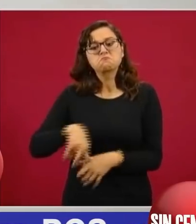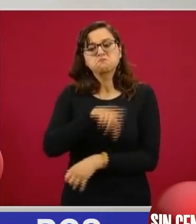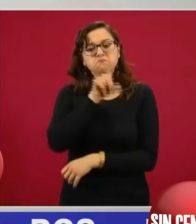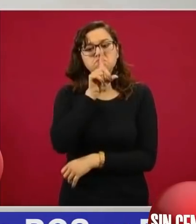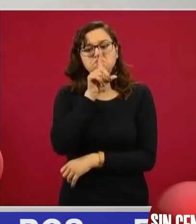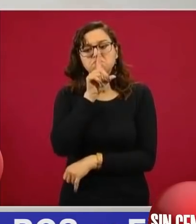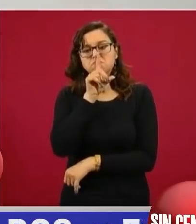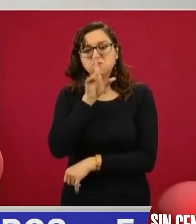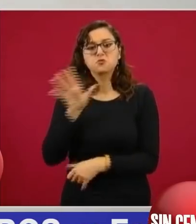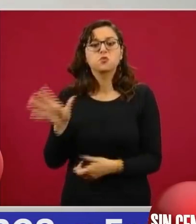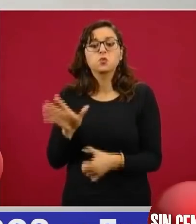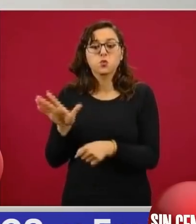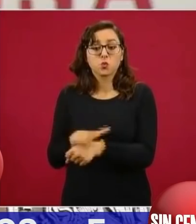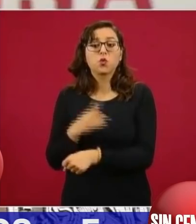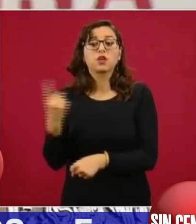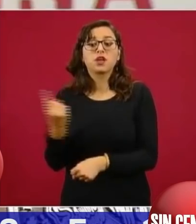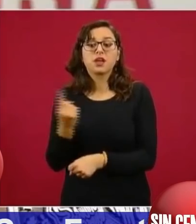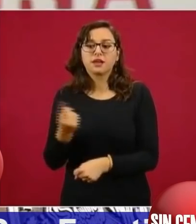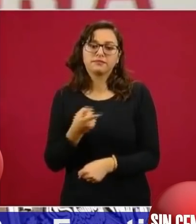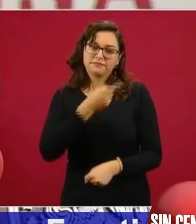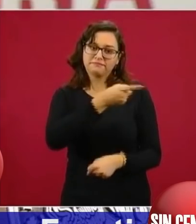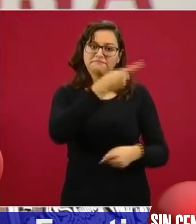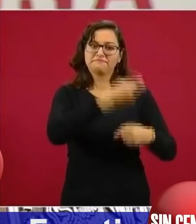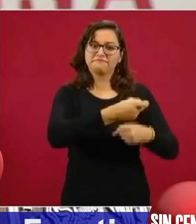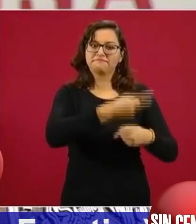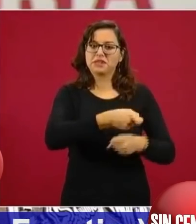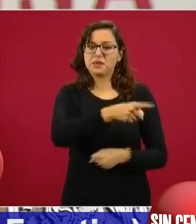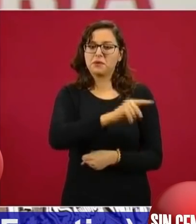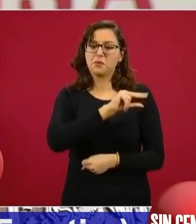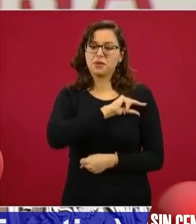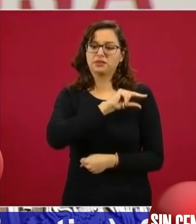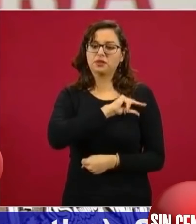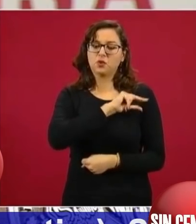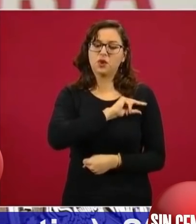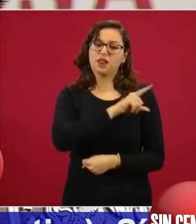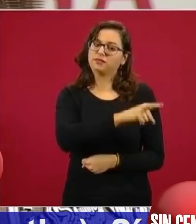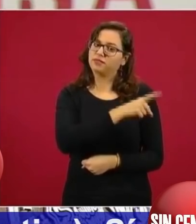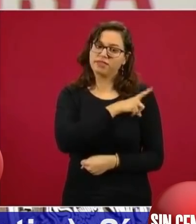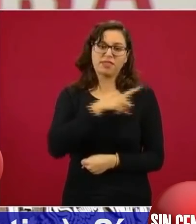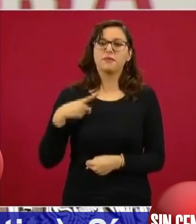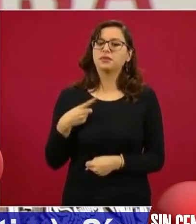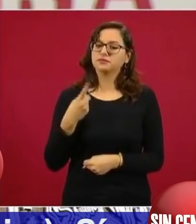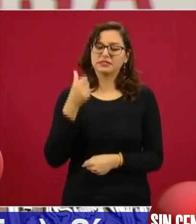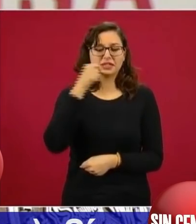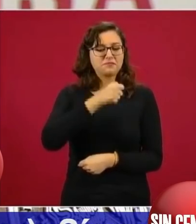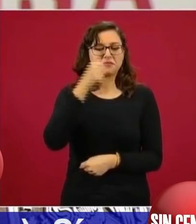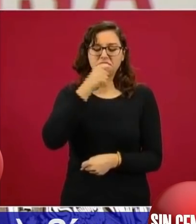porque se tiene que darle preferencia a los particulares.